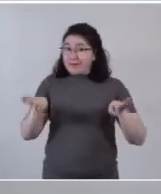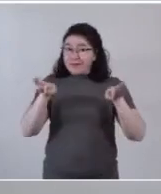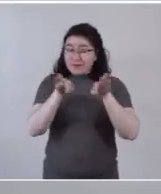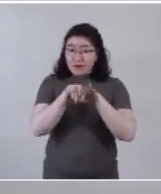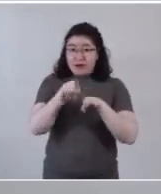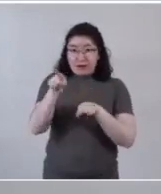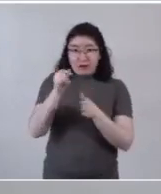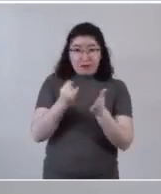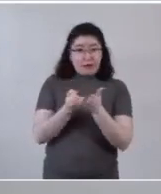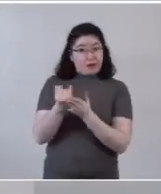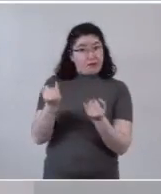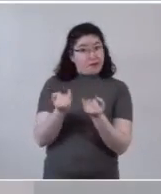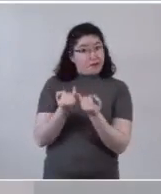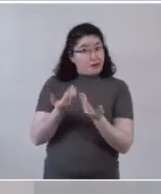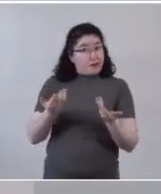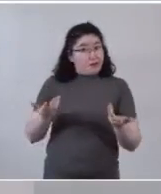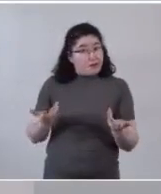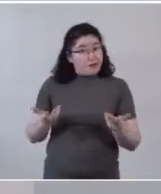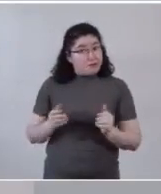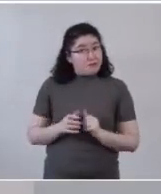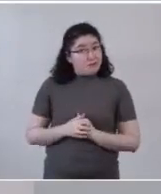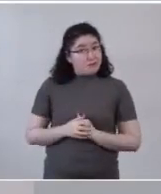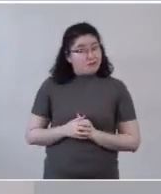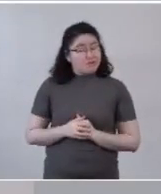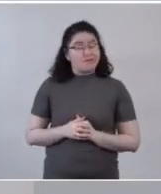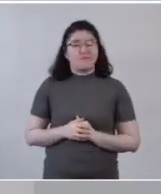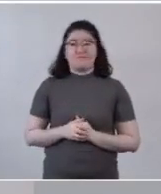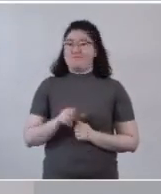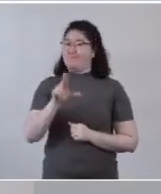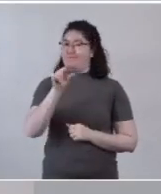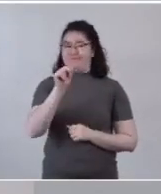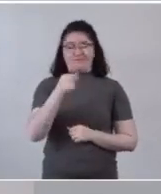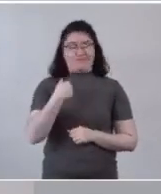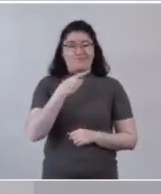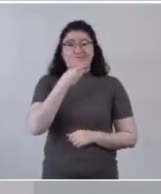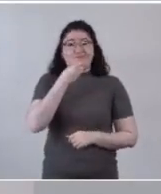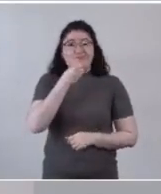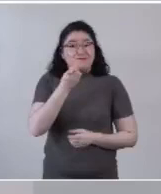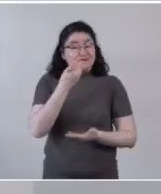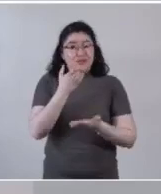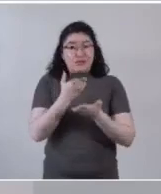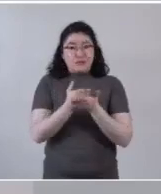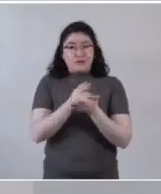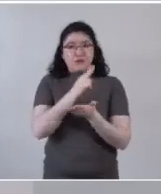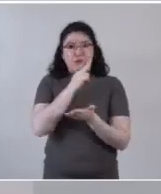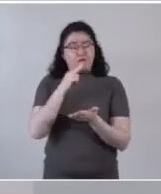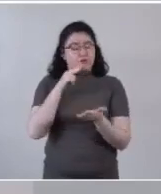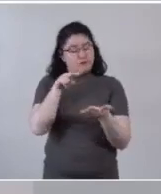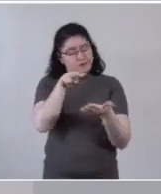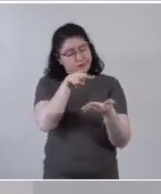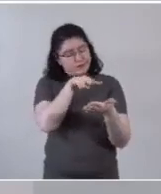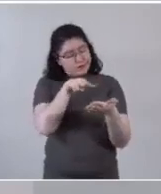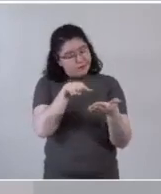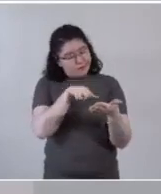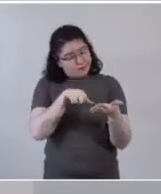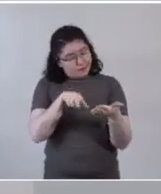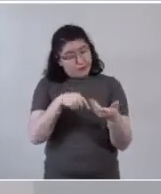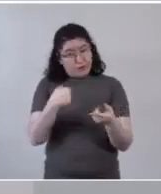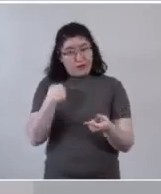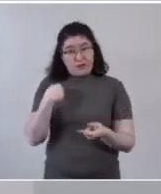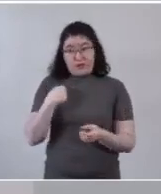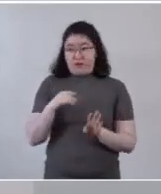así? Yo solo digo que es nada más cuestión de leer la nota, y no voy a poner en duda ni